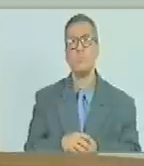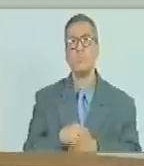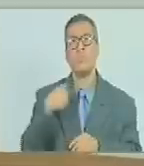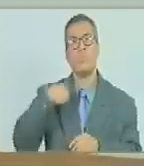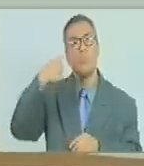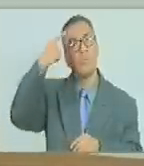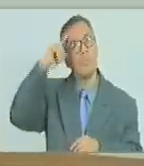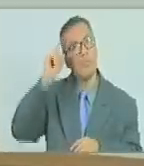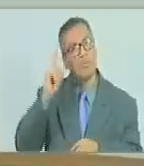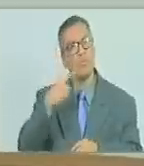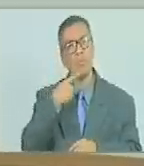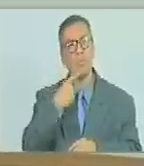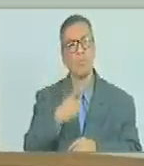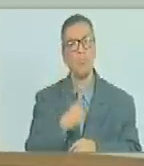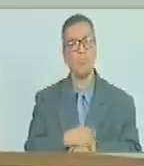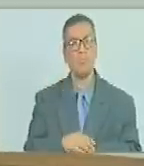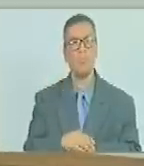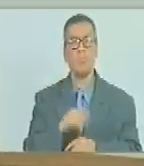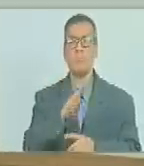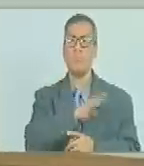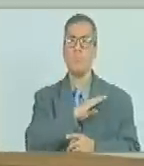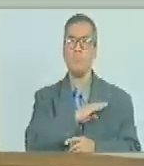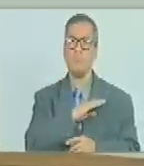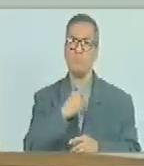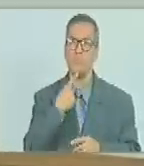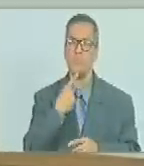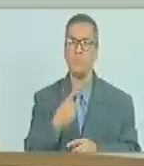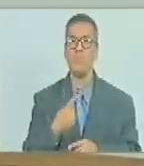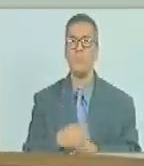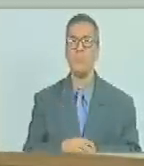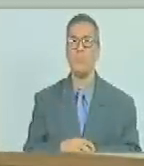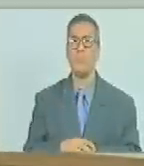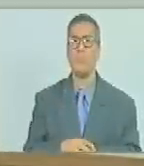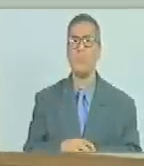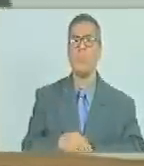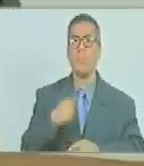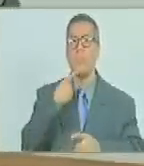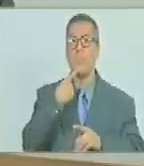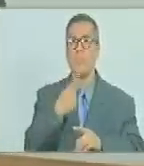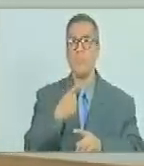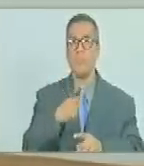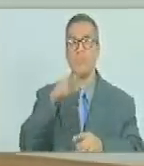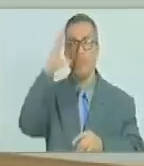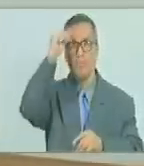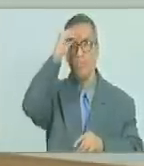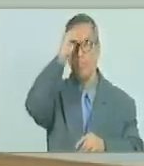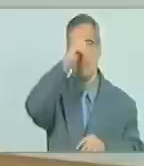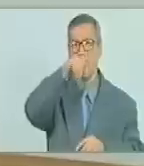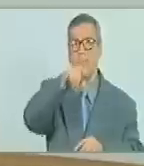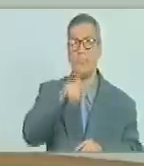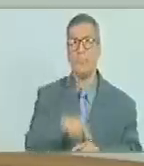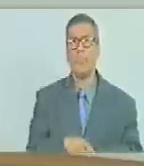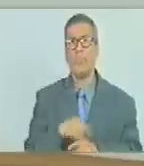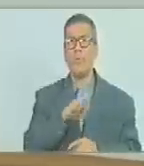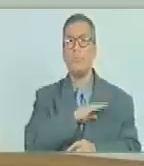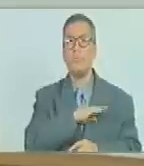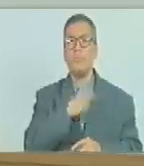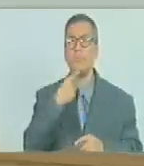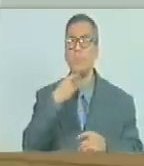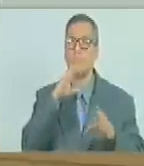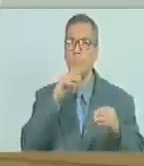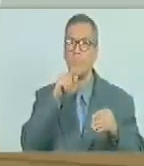que confiese de manera voluntaria. Y la confesión de Donald Trump fue una